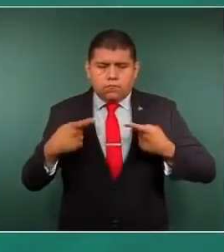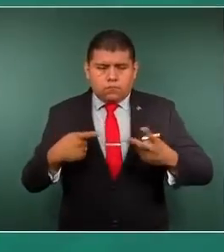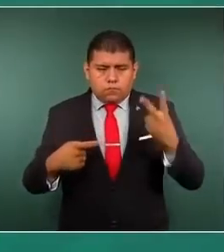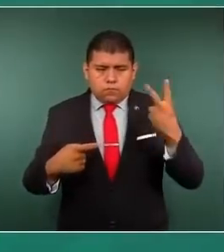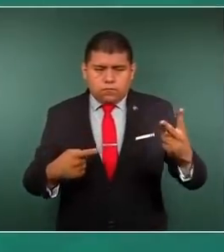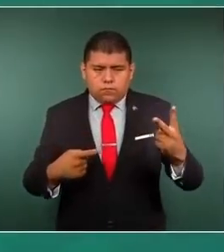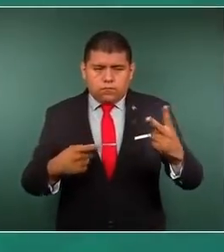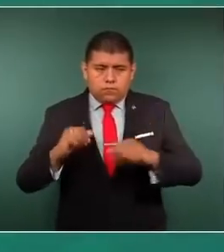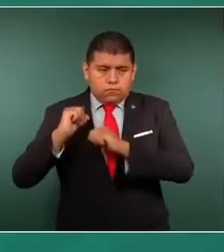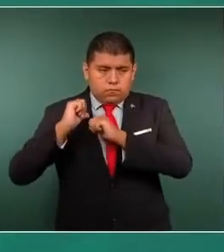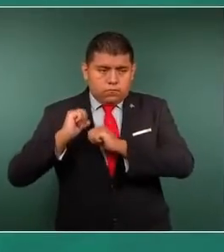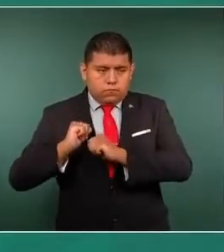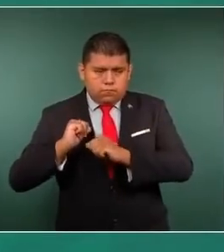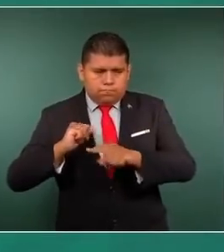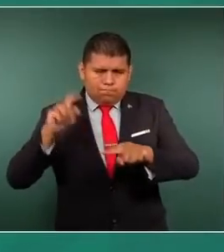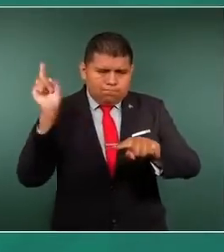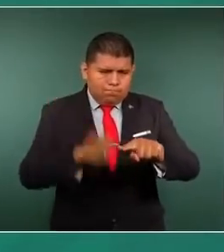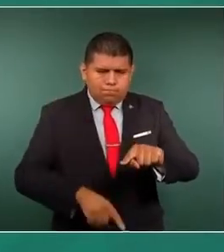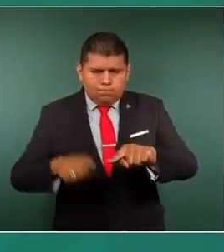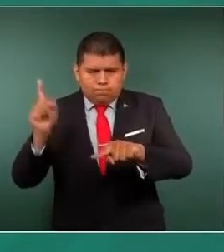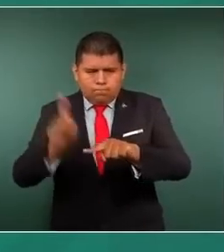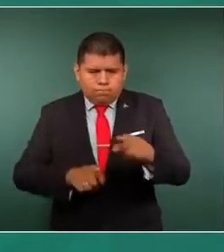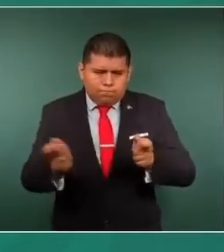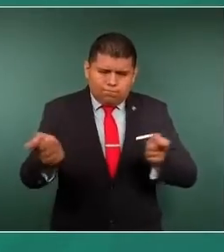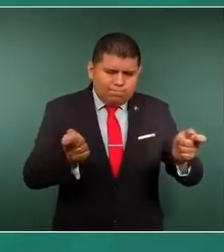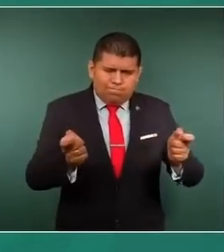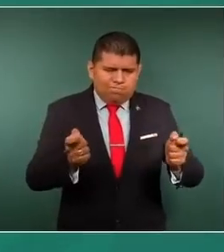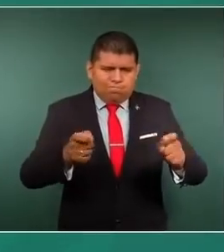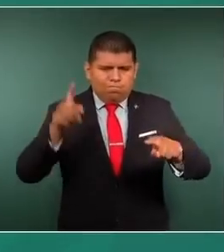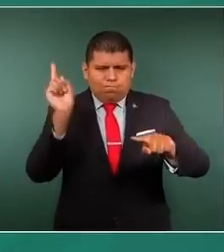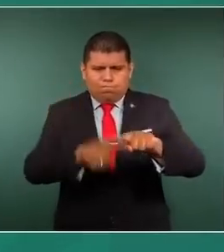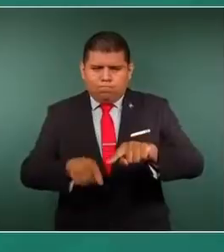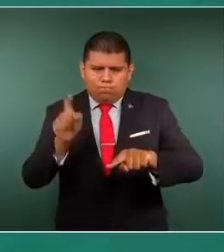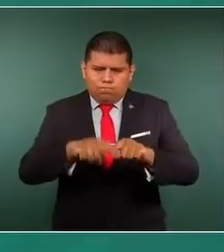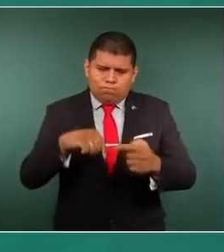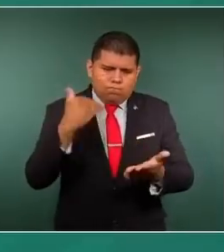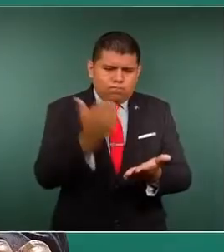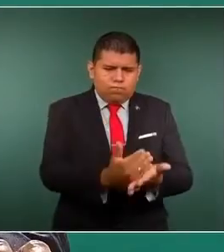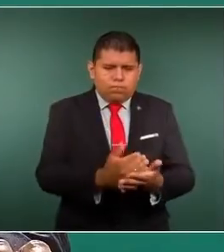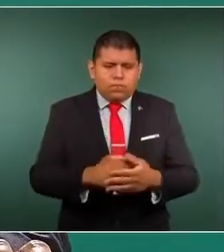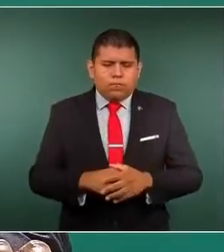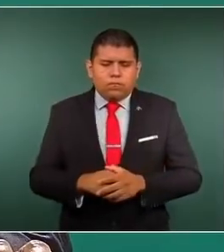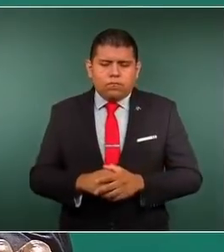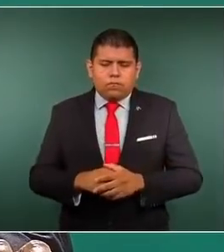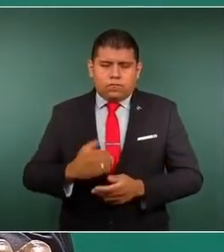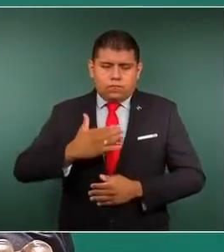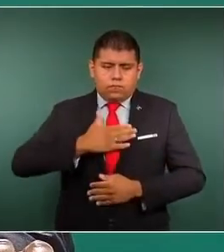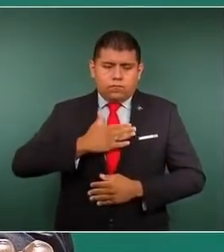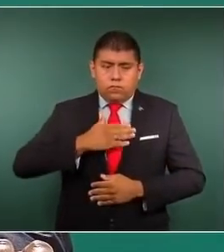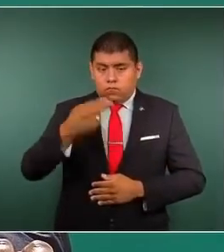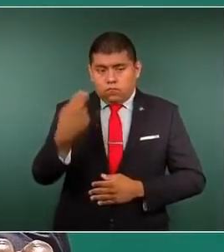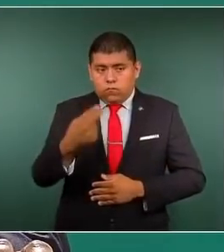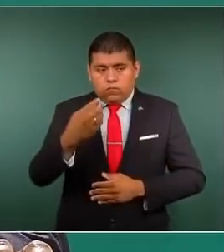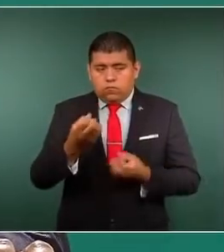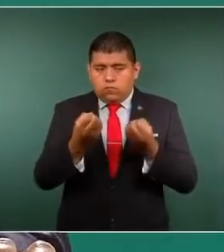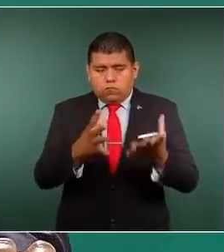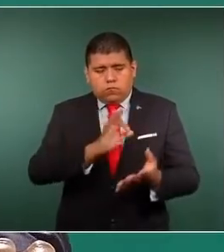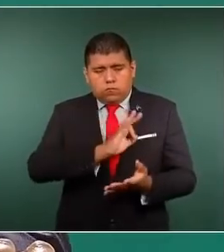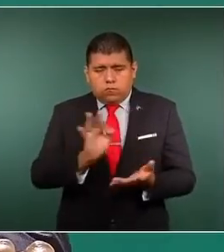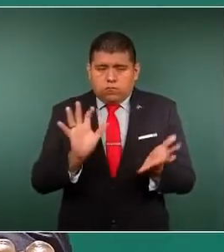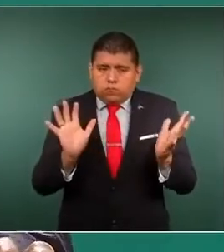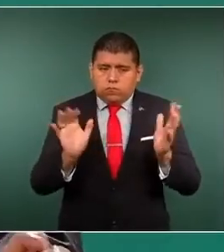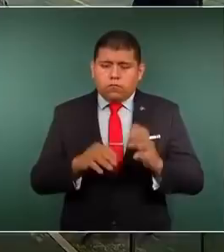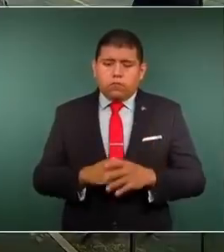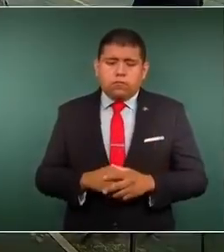del rango de directores generales puedo proporcionar los nombres en un